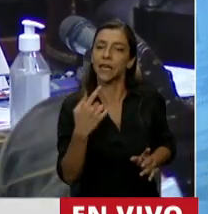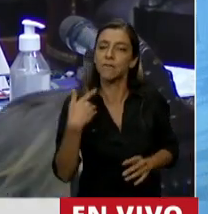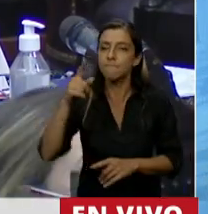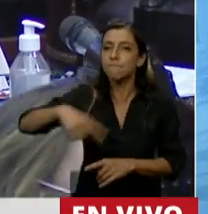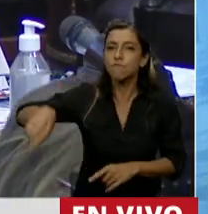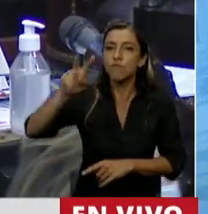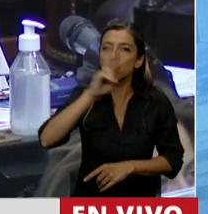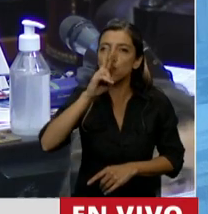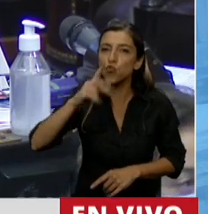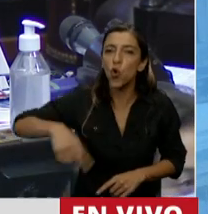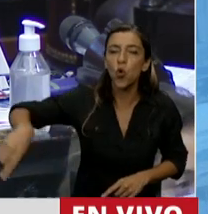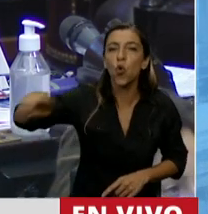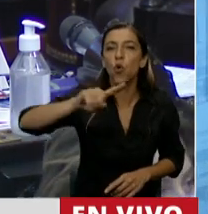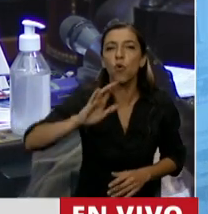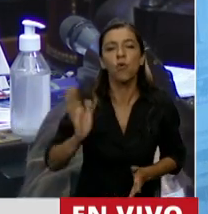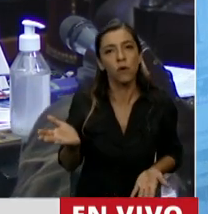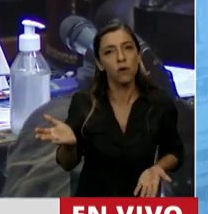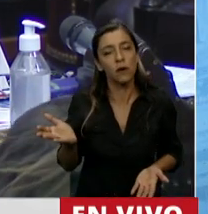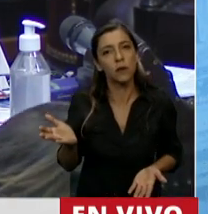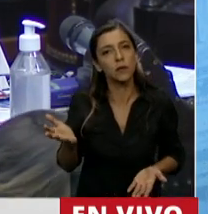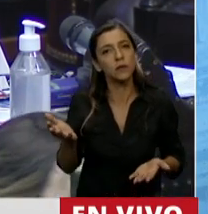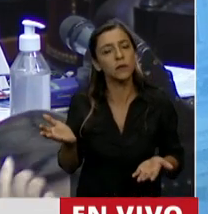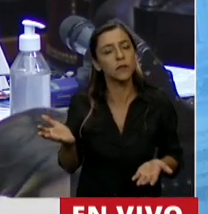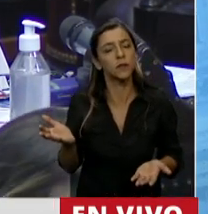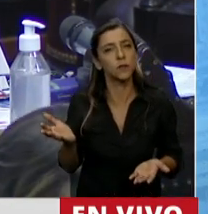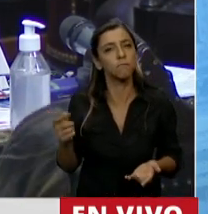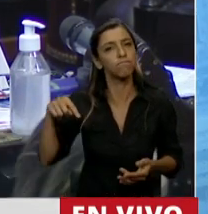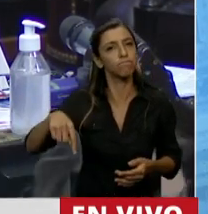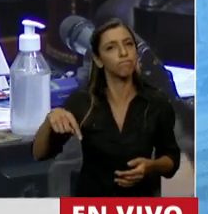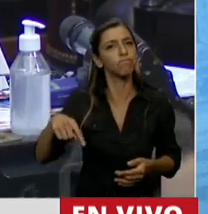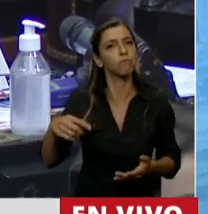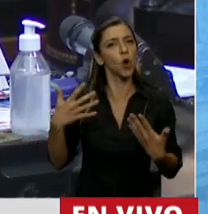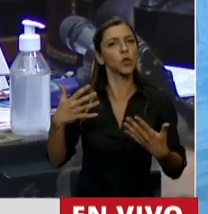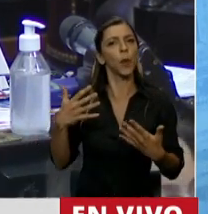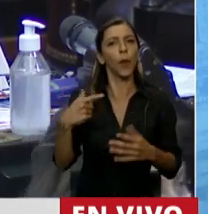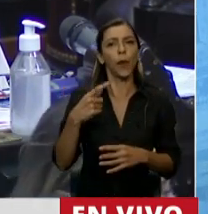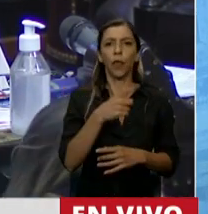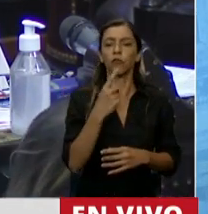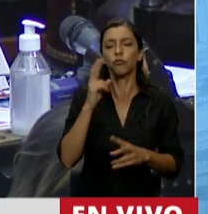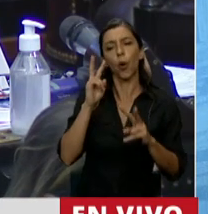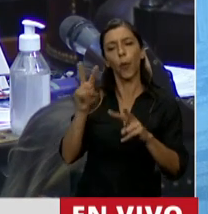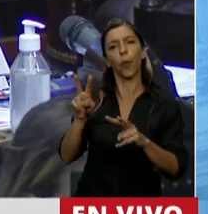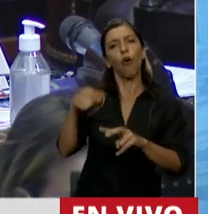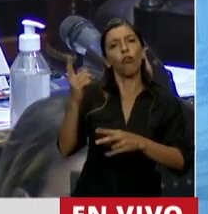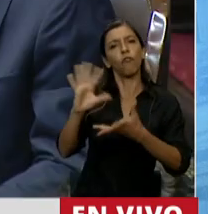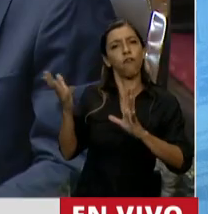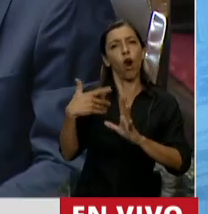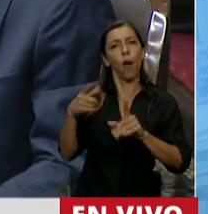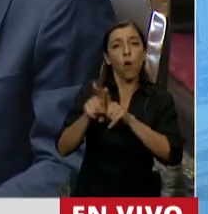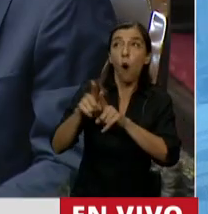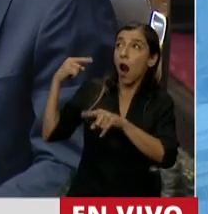las mujeres, tienen la posibilidad de ser vistas en forma distinta a como desde esas